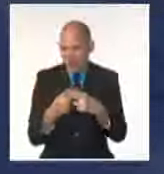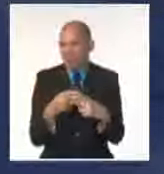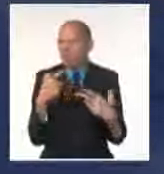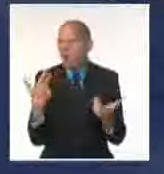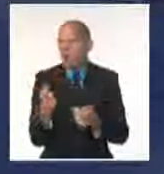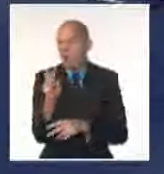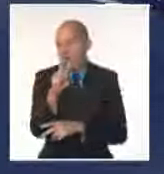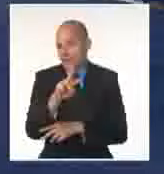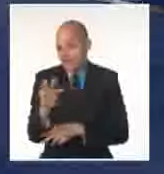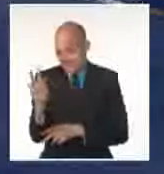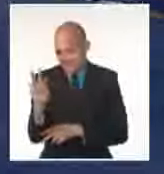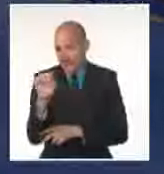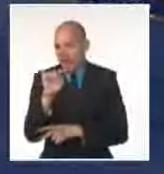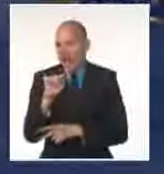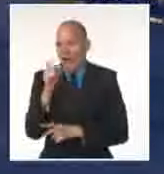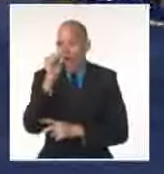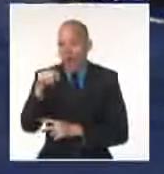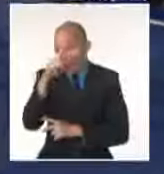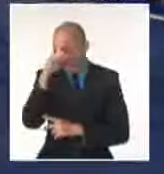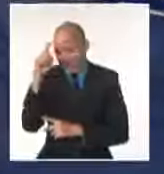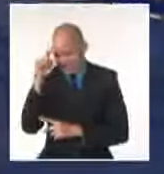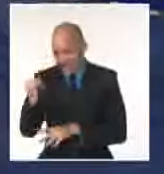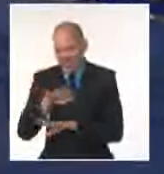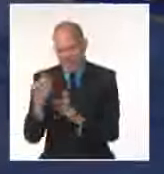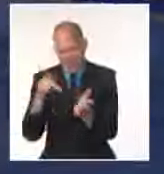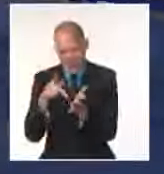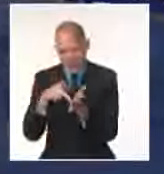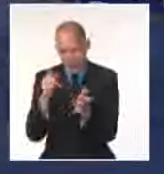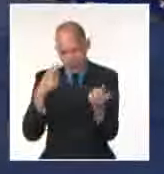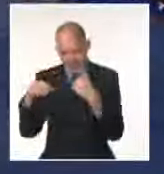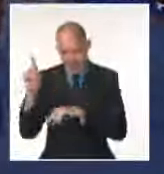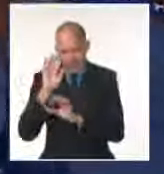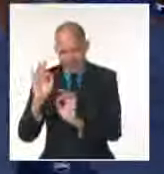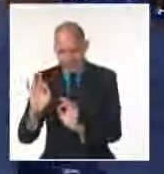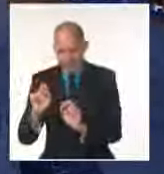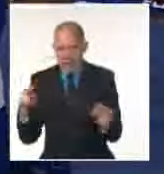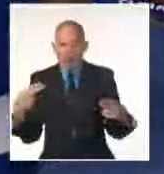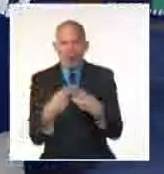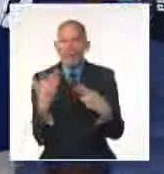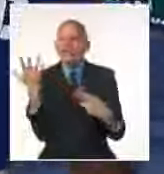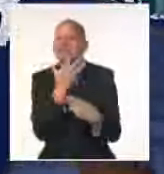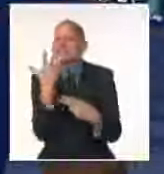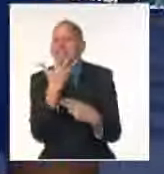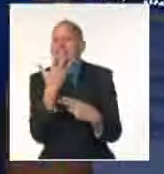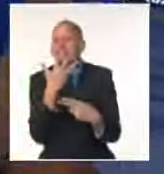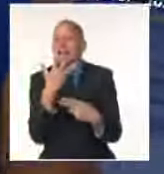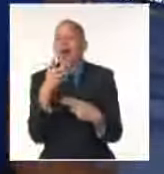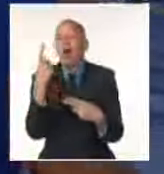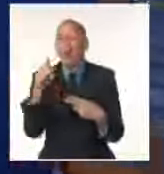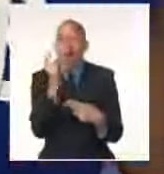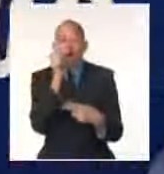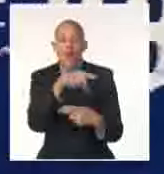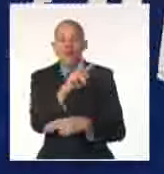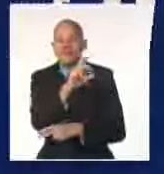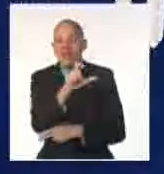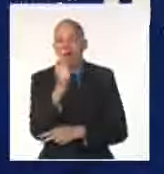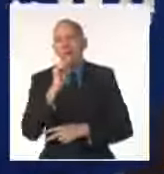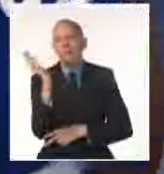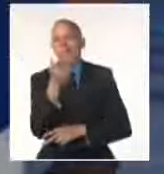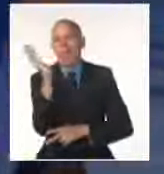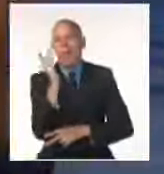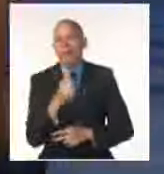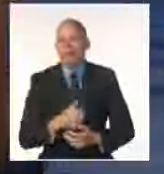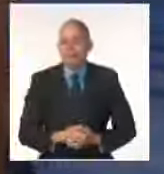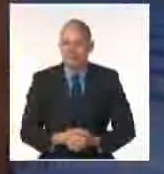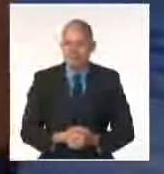espirituano Alejandro Claro, clasificado a París, venció en un duro pleito en la división de los 51 kilos al villaclareño David López.